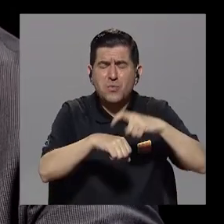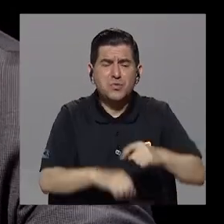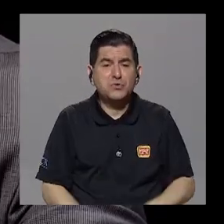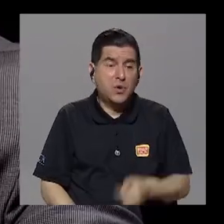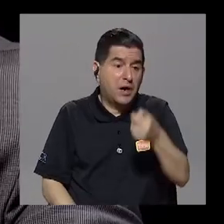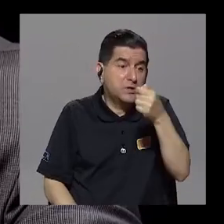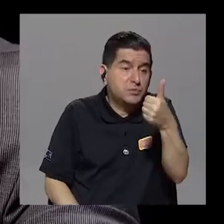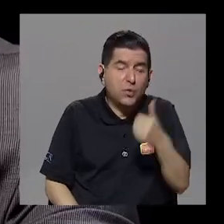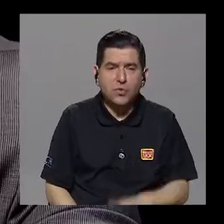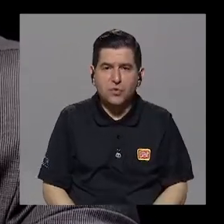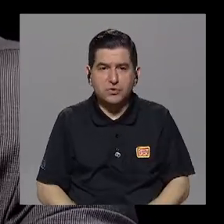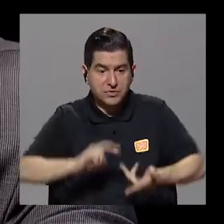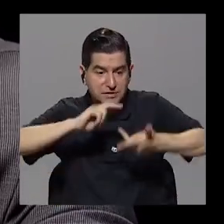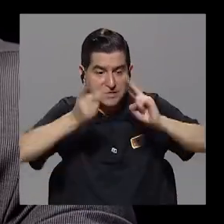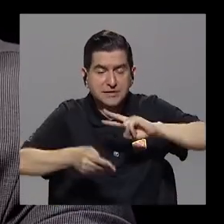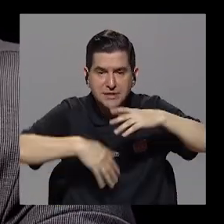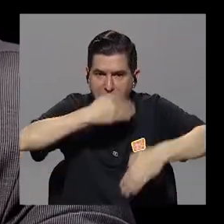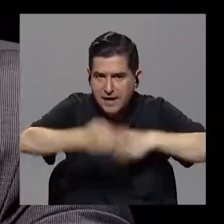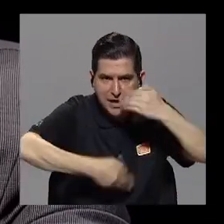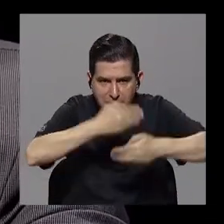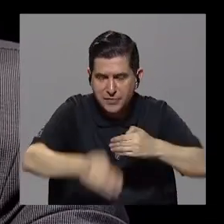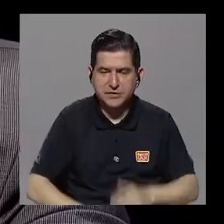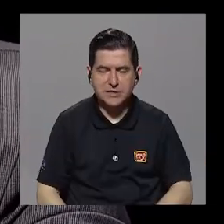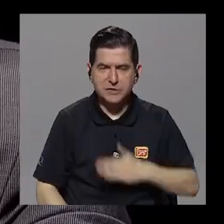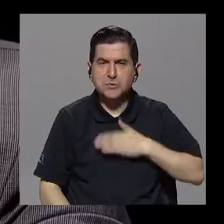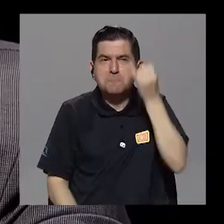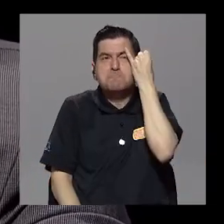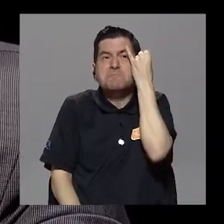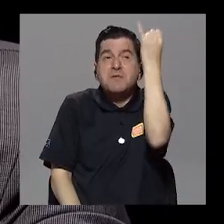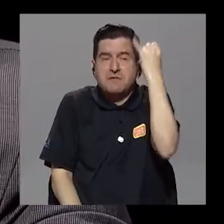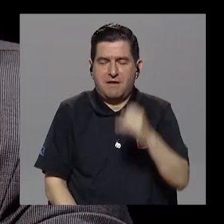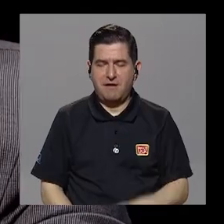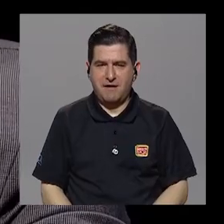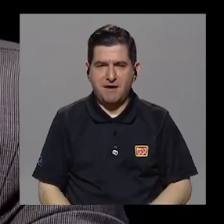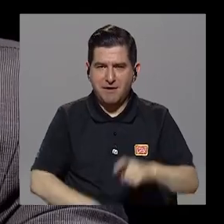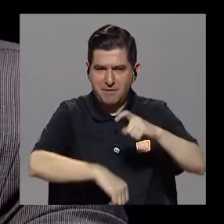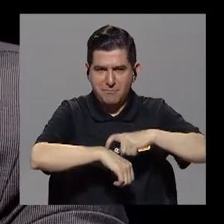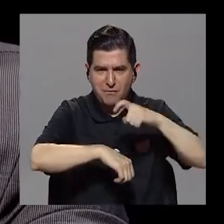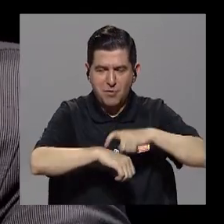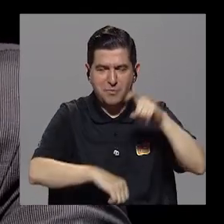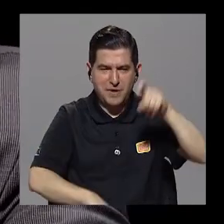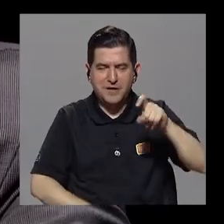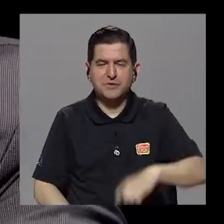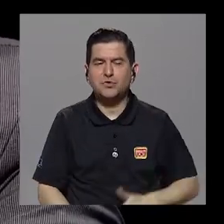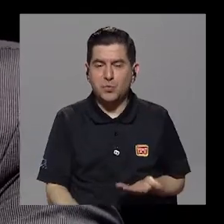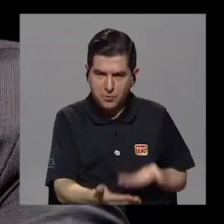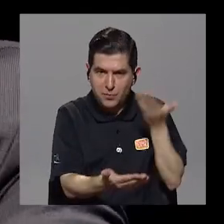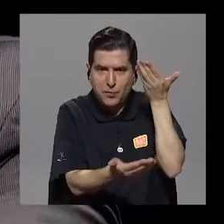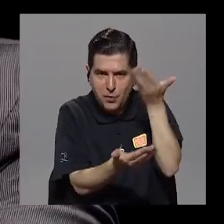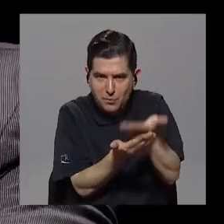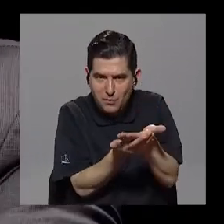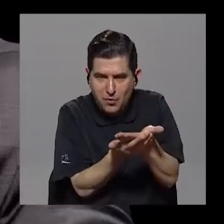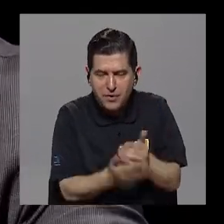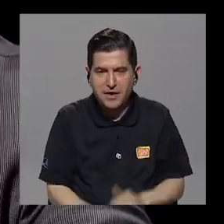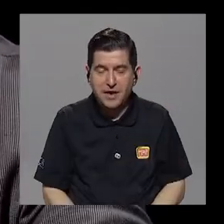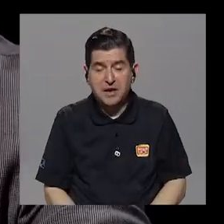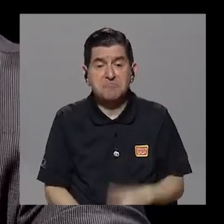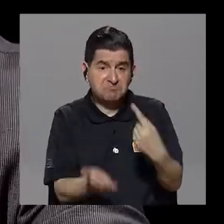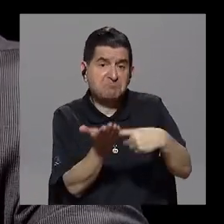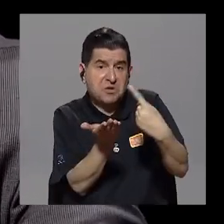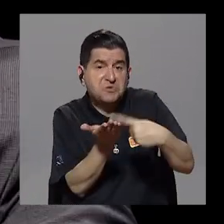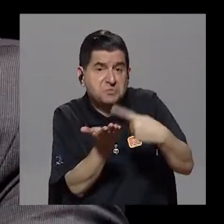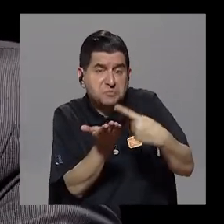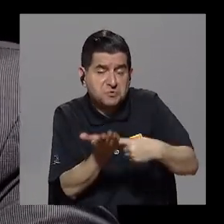bebé la dinámica. Mi impresión ha sido que en algún momento debería plantearse, por lo menos ponerlo en el